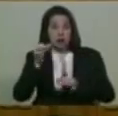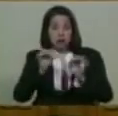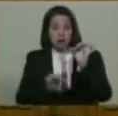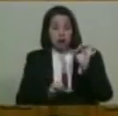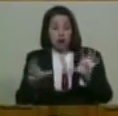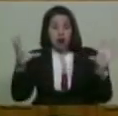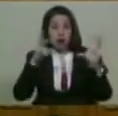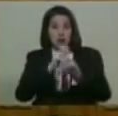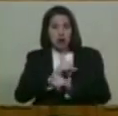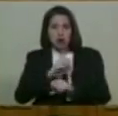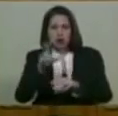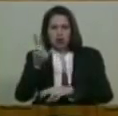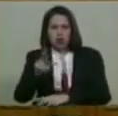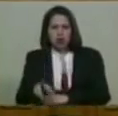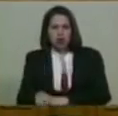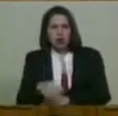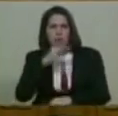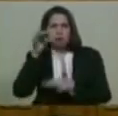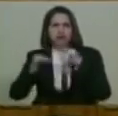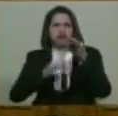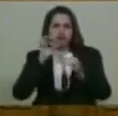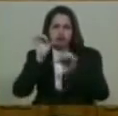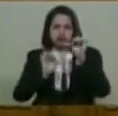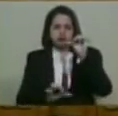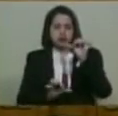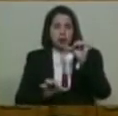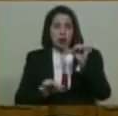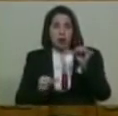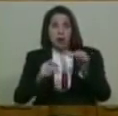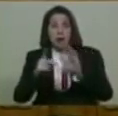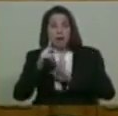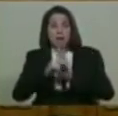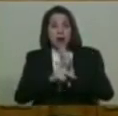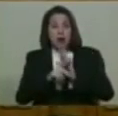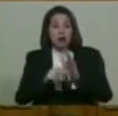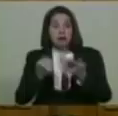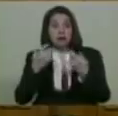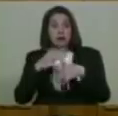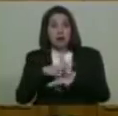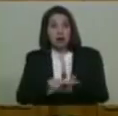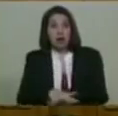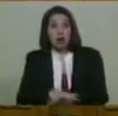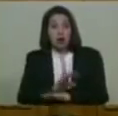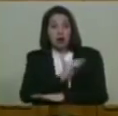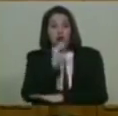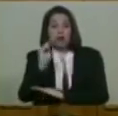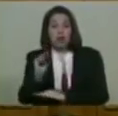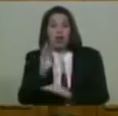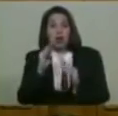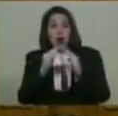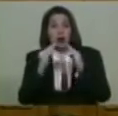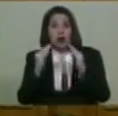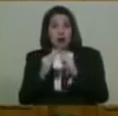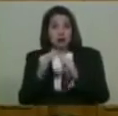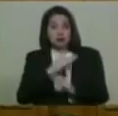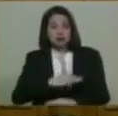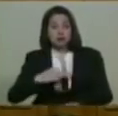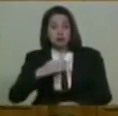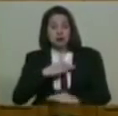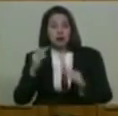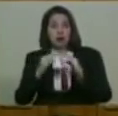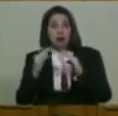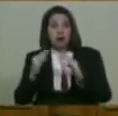mañana, todos estos días, expliquemos bien el plan integral de protección de los hogares de la patria, la misión Hogares de la